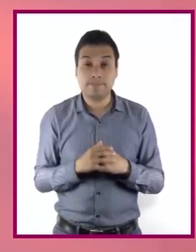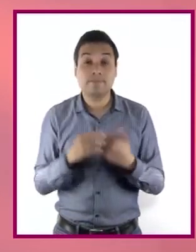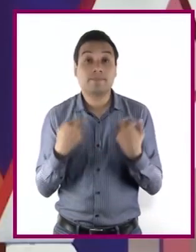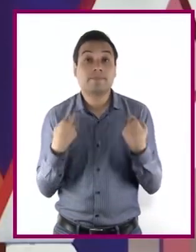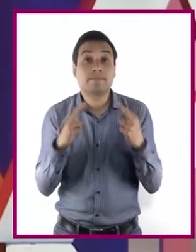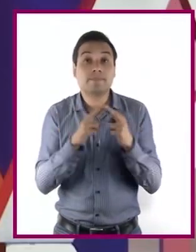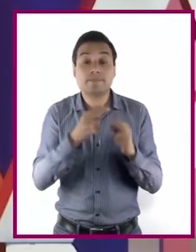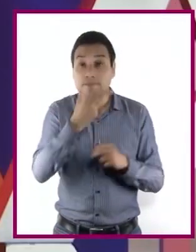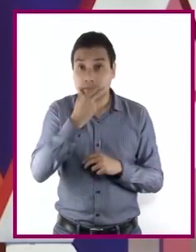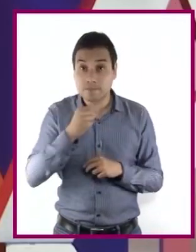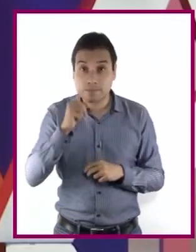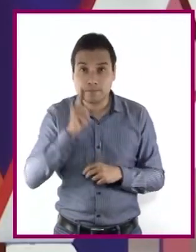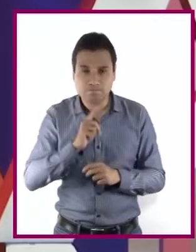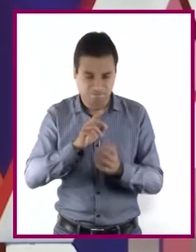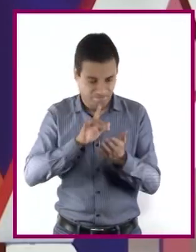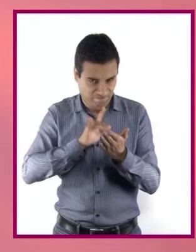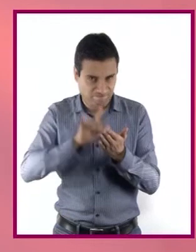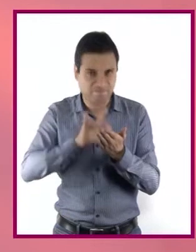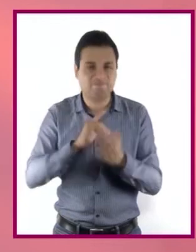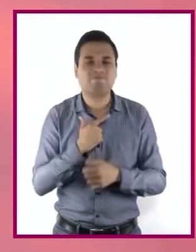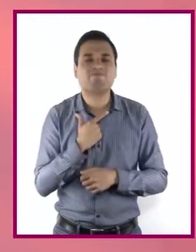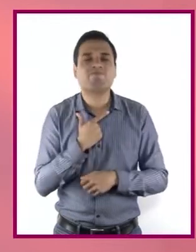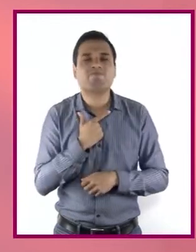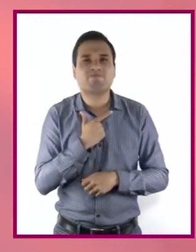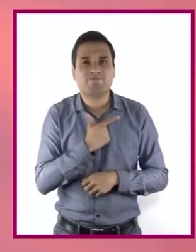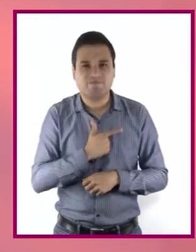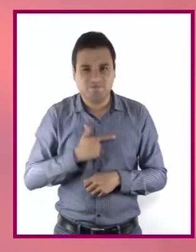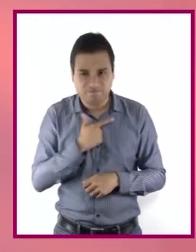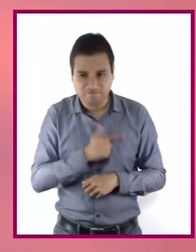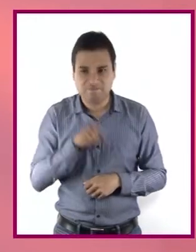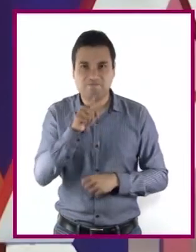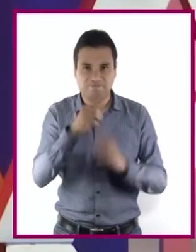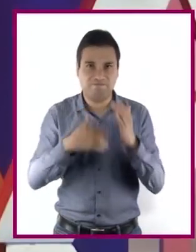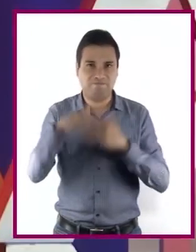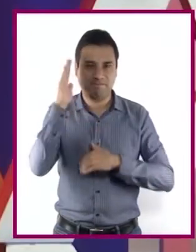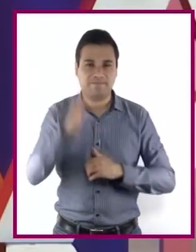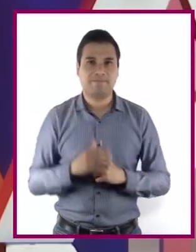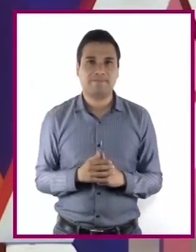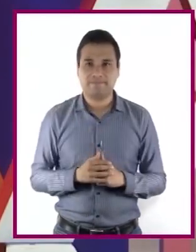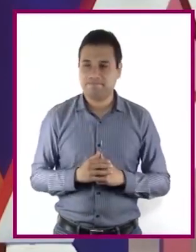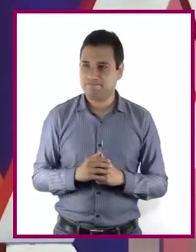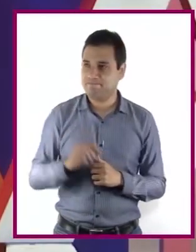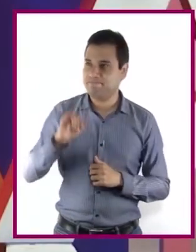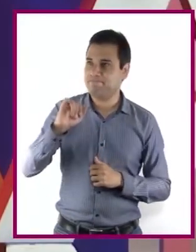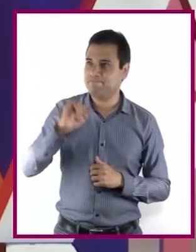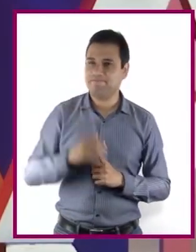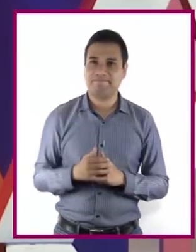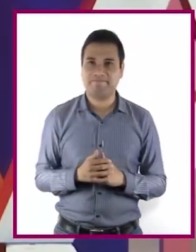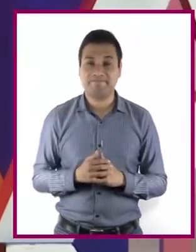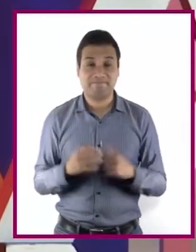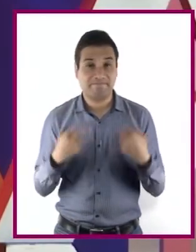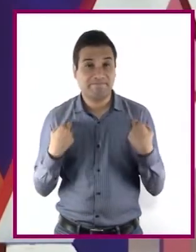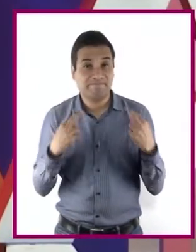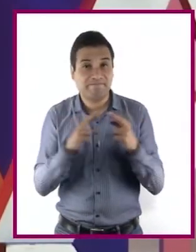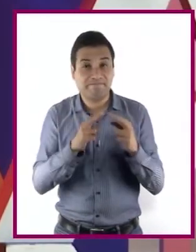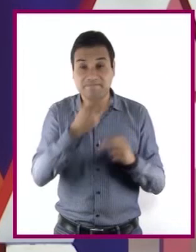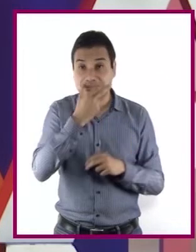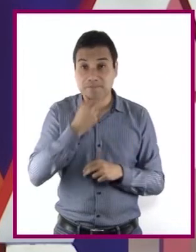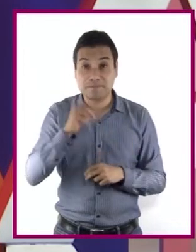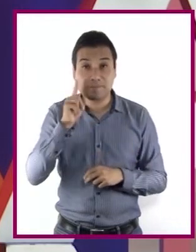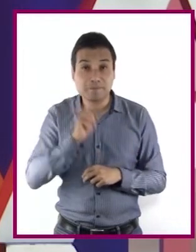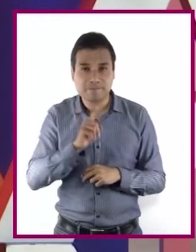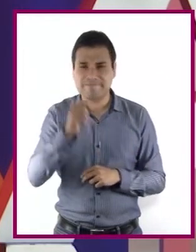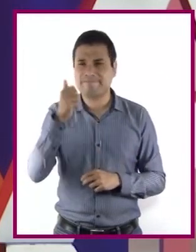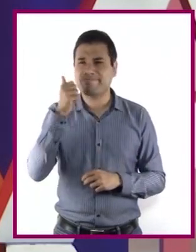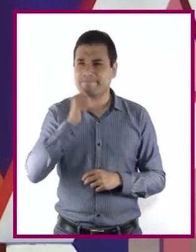profesoras estamos aquí para apoyarlos y ayudarlos a lograr lo que se propongan. Claro que sí. Las profesoras y profesores dedicamos todo